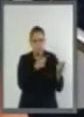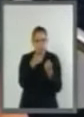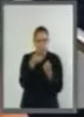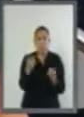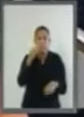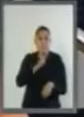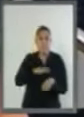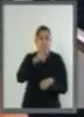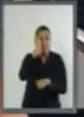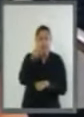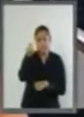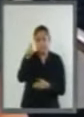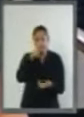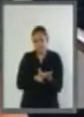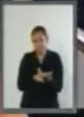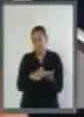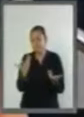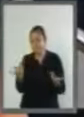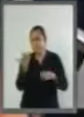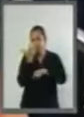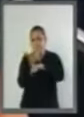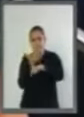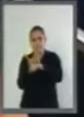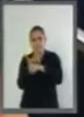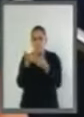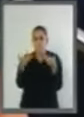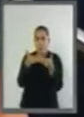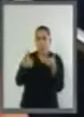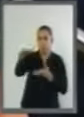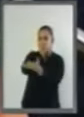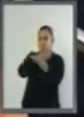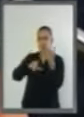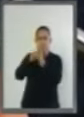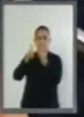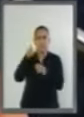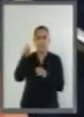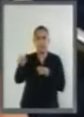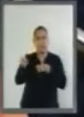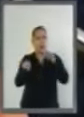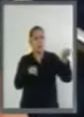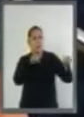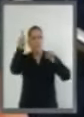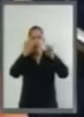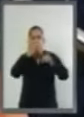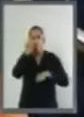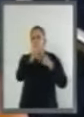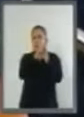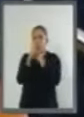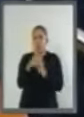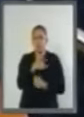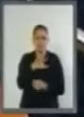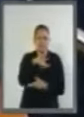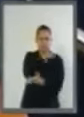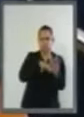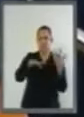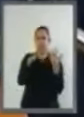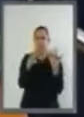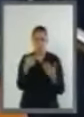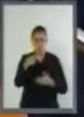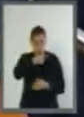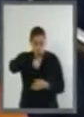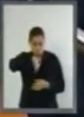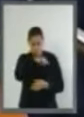el mundo circunstancias de inestabilidad, y que México tiene que jugar un papel importante para poder